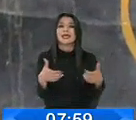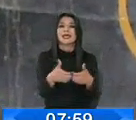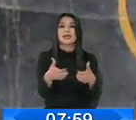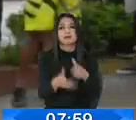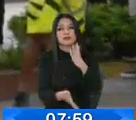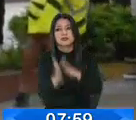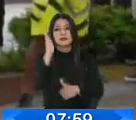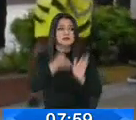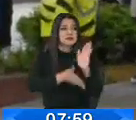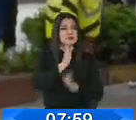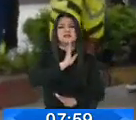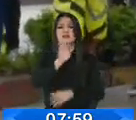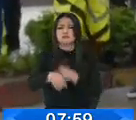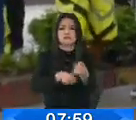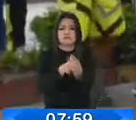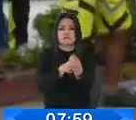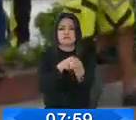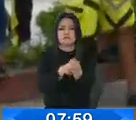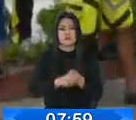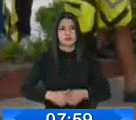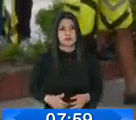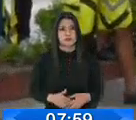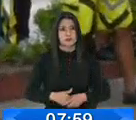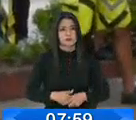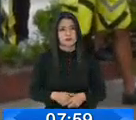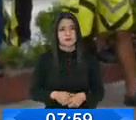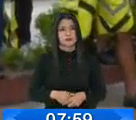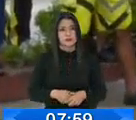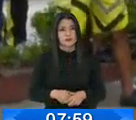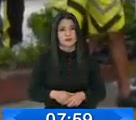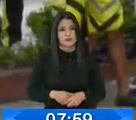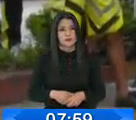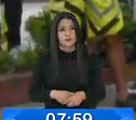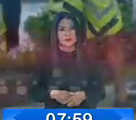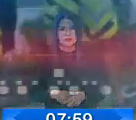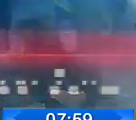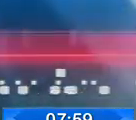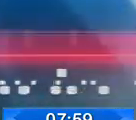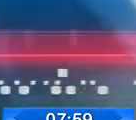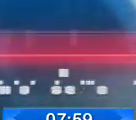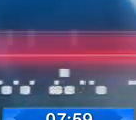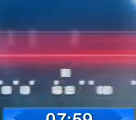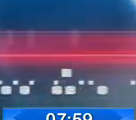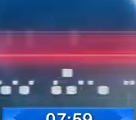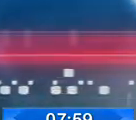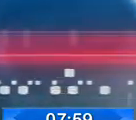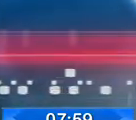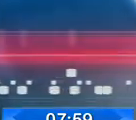estaba en la cancha. Informó Adriana Méndez.